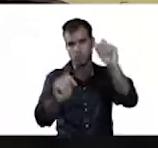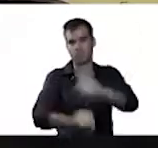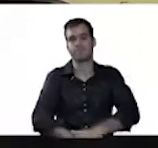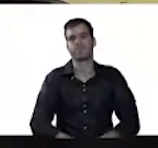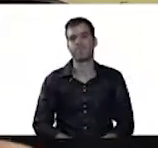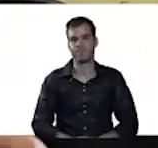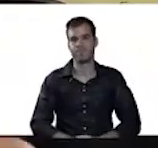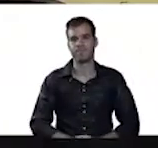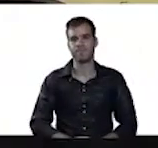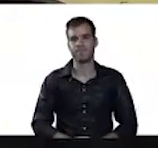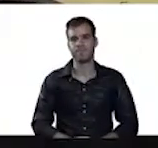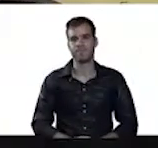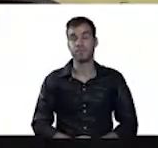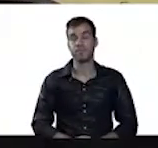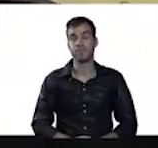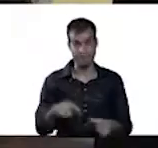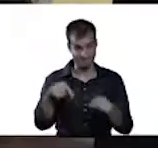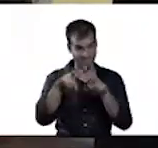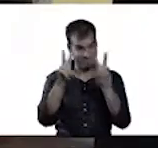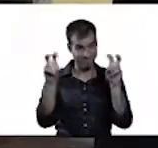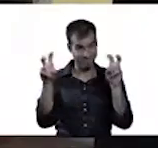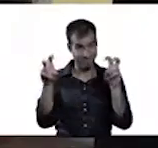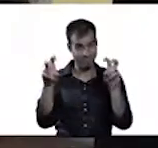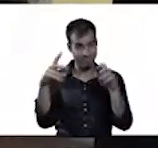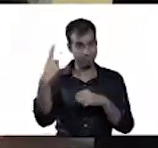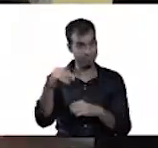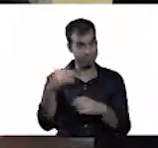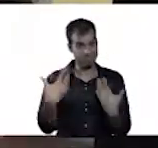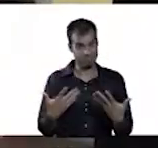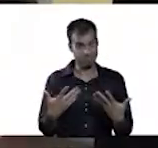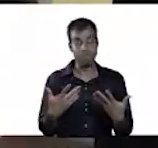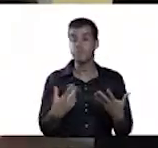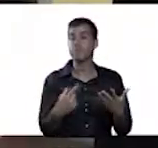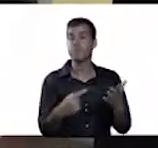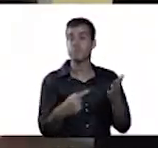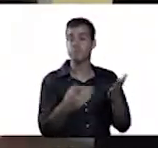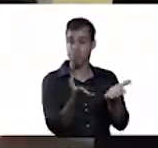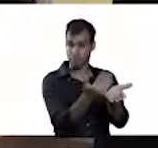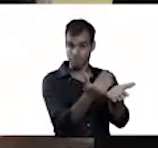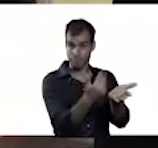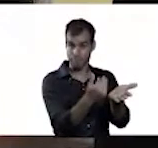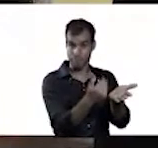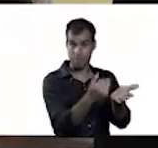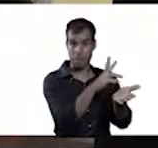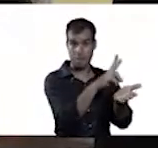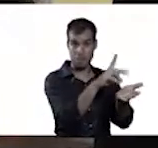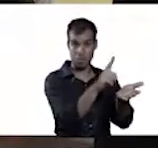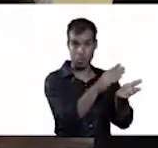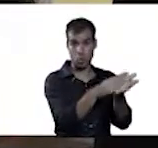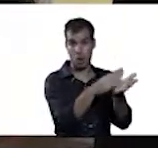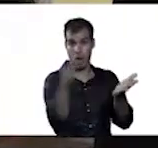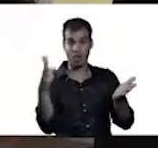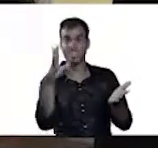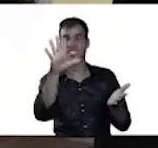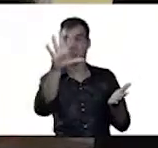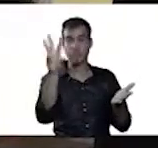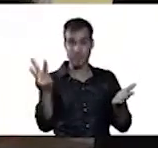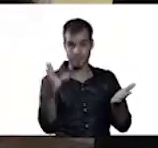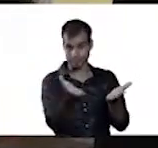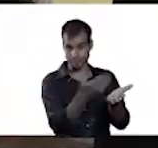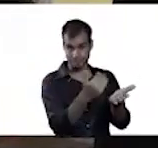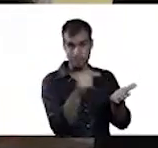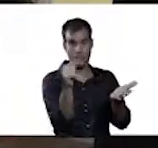nación y la nacionalidad cubanas. Para trabajar este tema, en la página 21 a